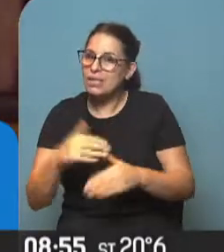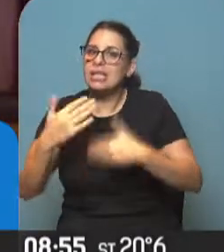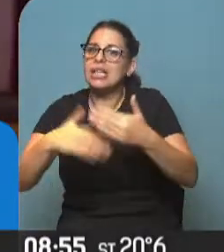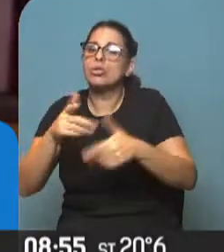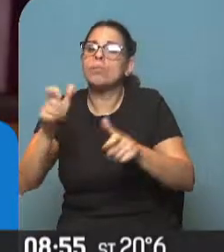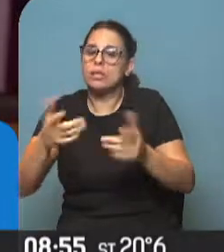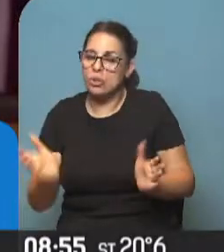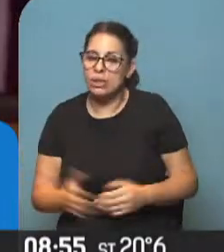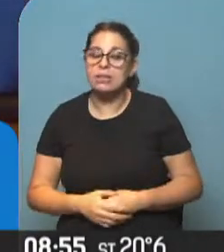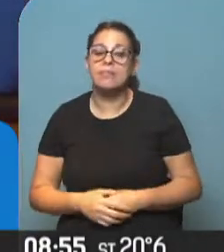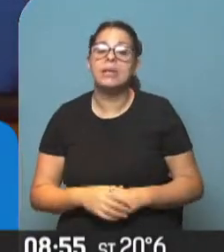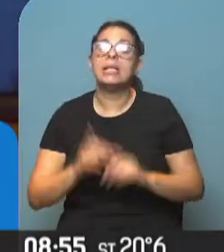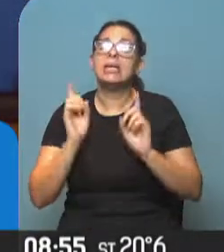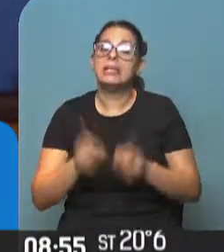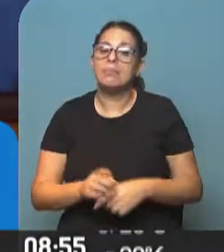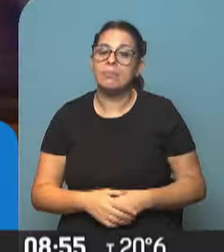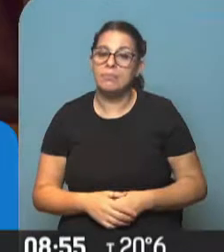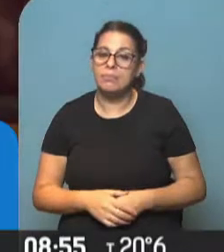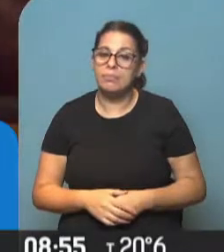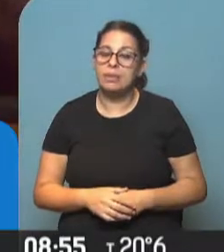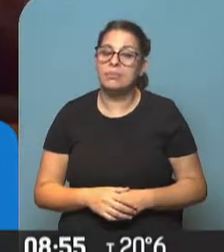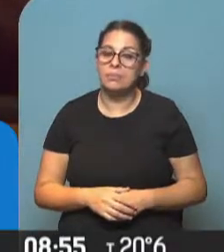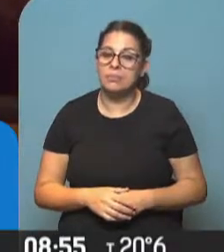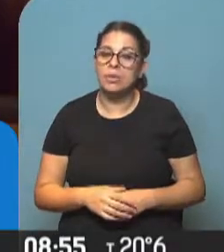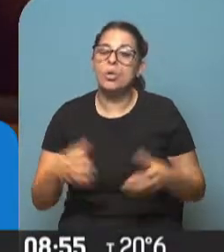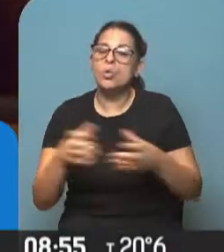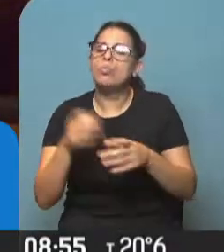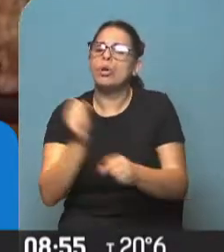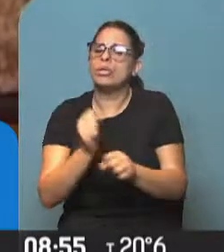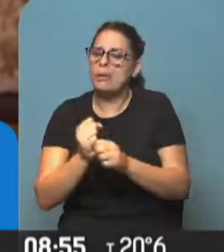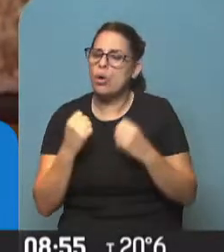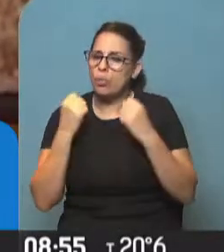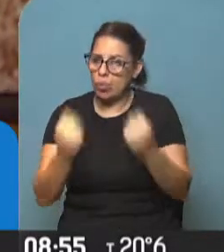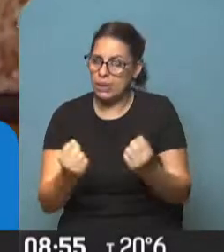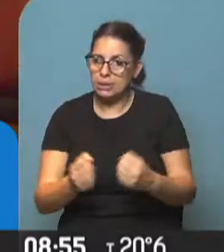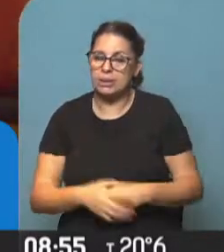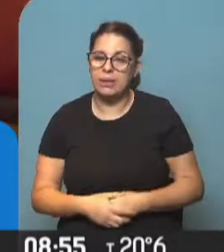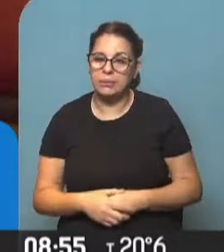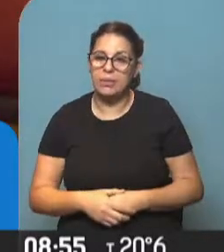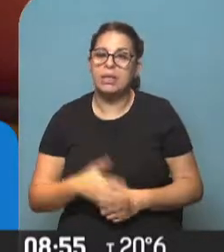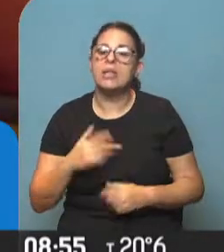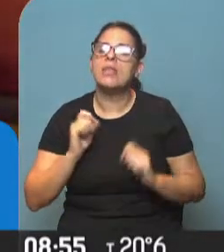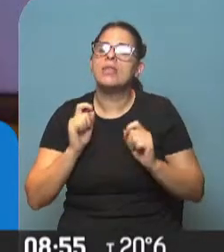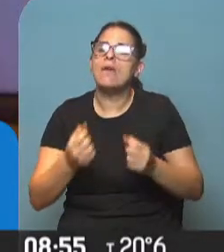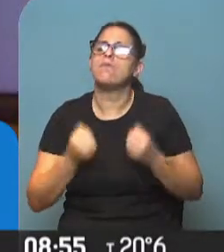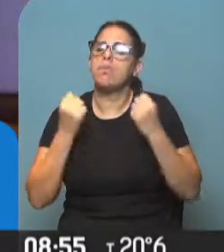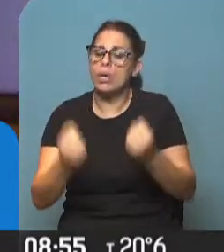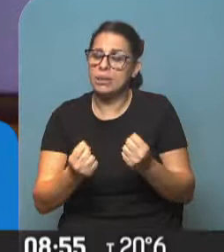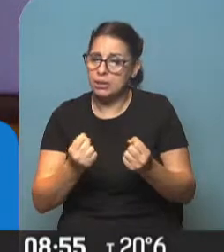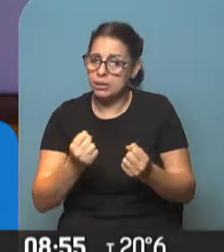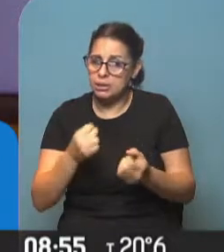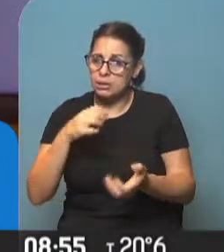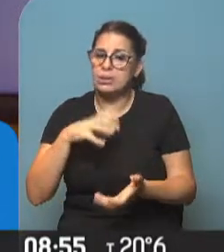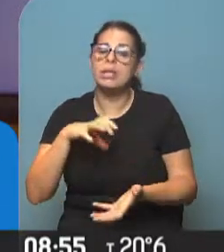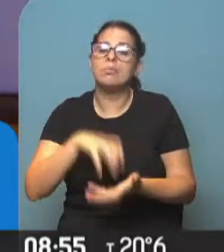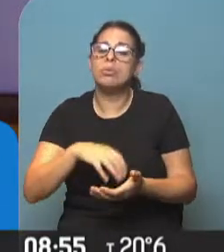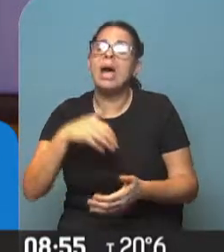las personas y que hemos seleccionado para fortalecer como grupo de trabajo es un taxi force fortalecer esta posición en